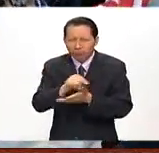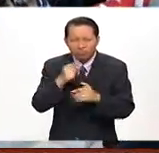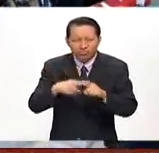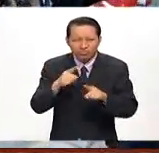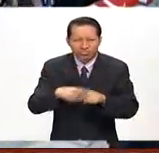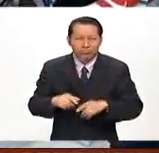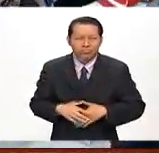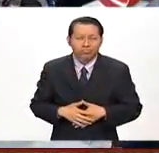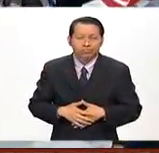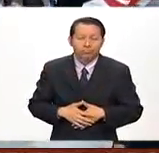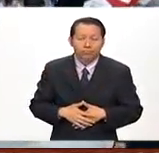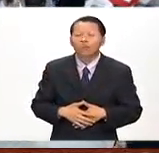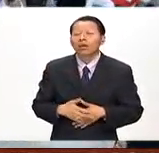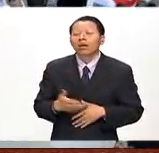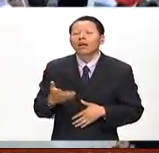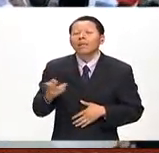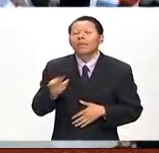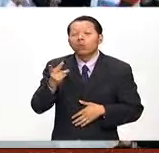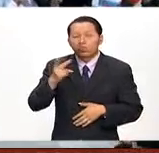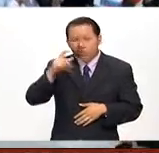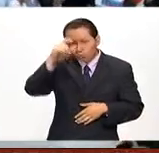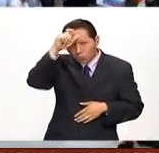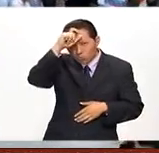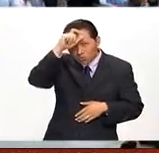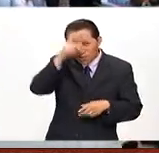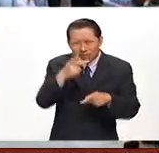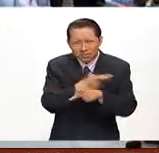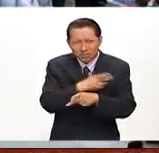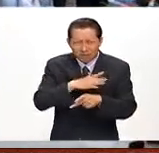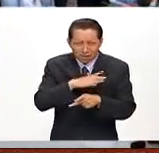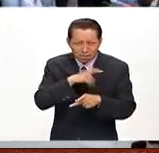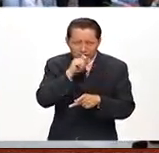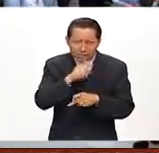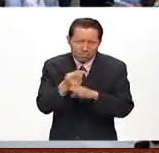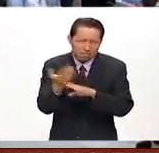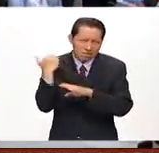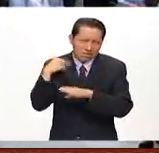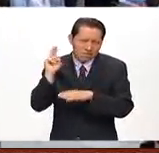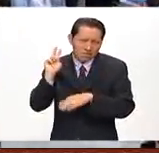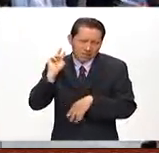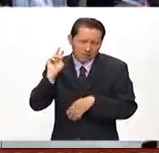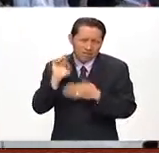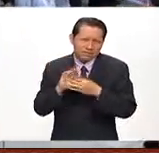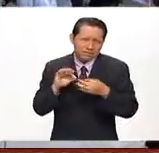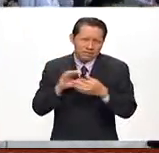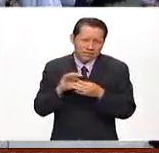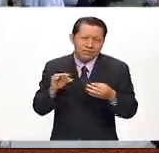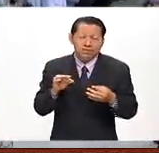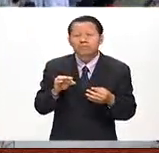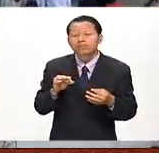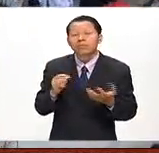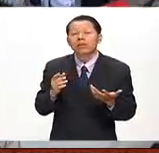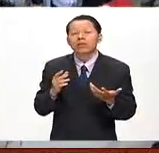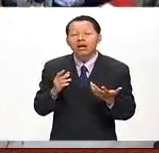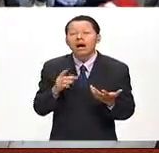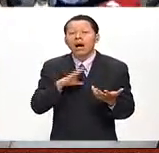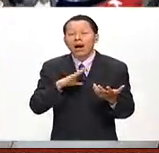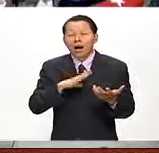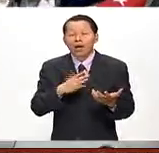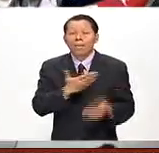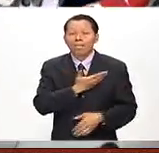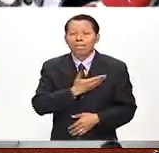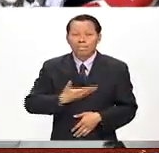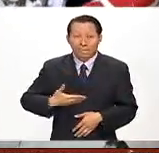ahí hablando sobre Turquía y lo que sucedió y está sucediendo desde el viernes, se habla de que el mismo